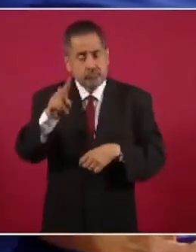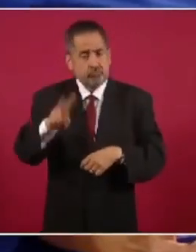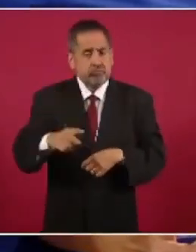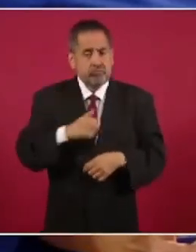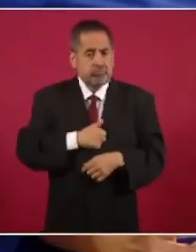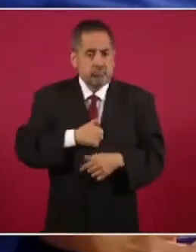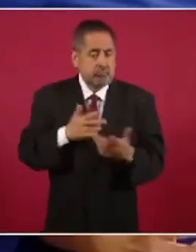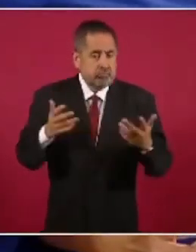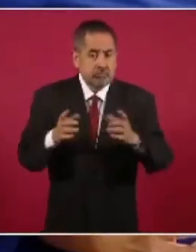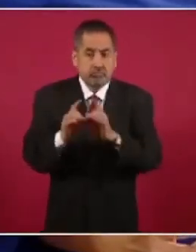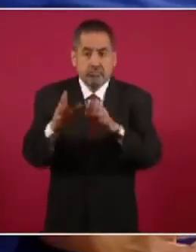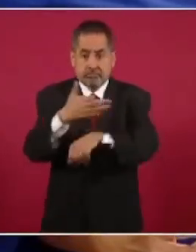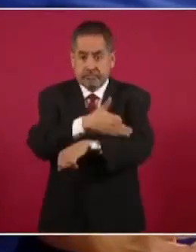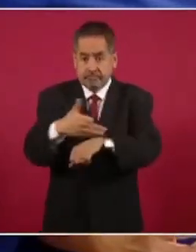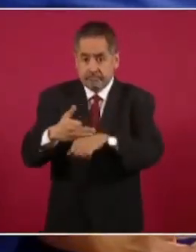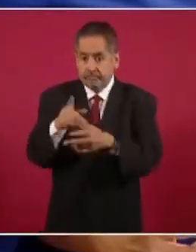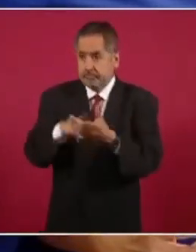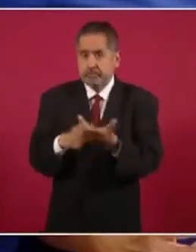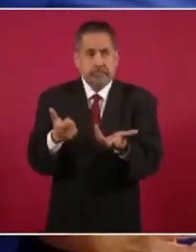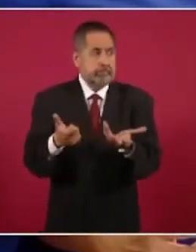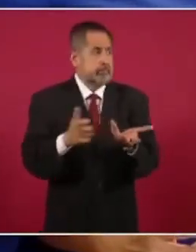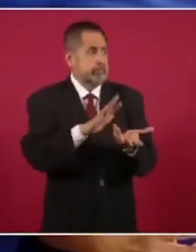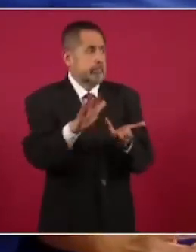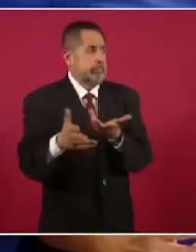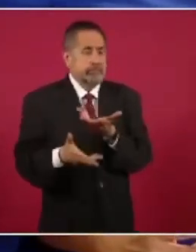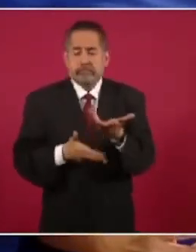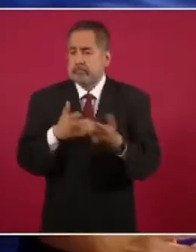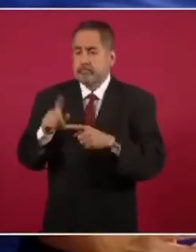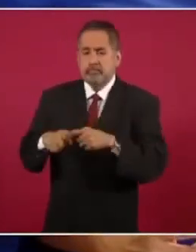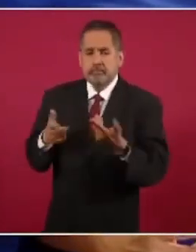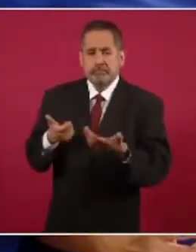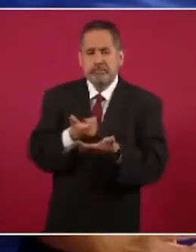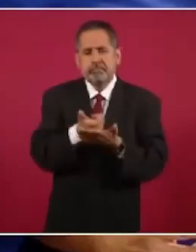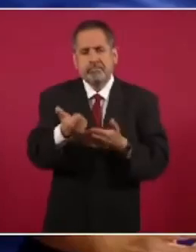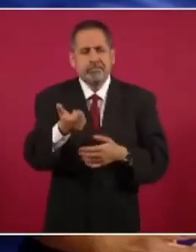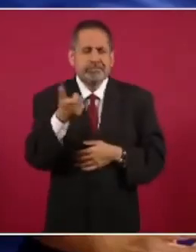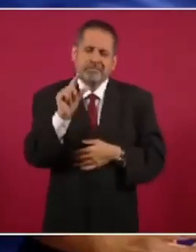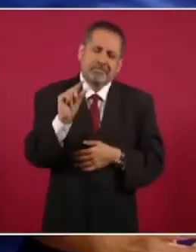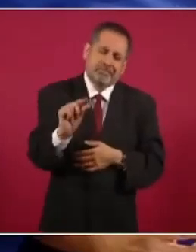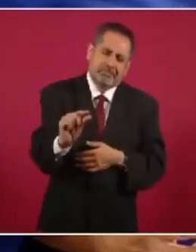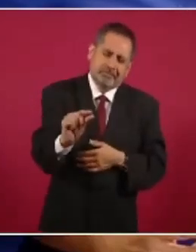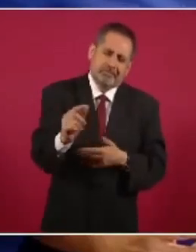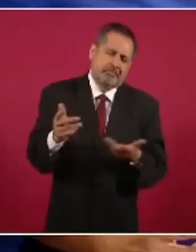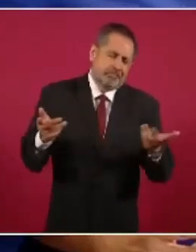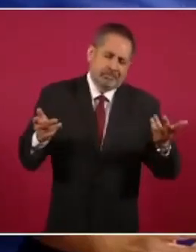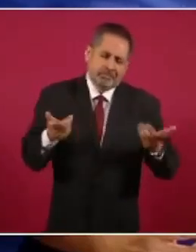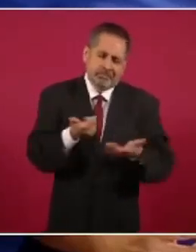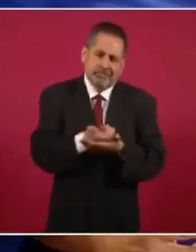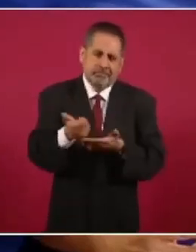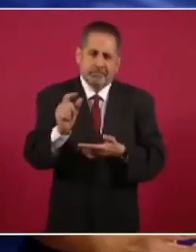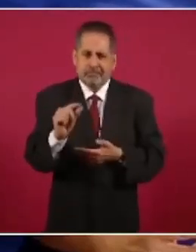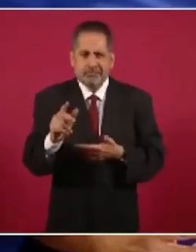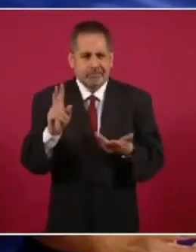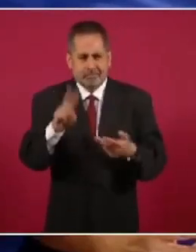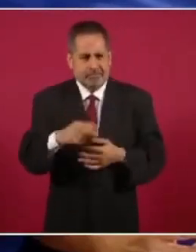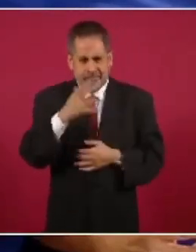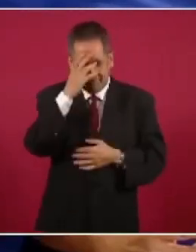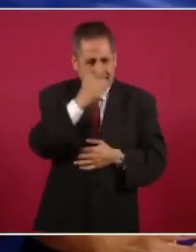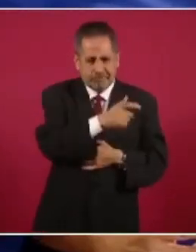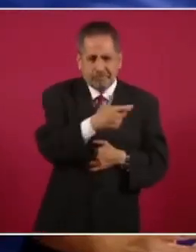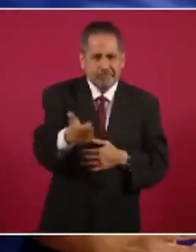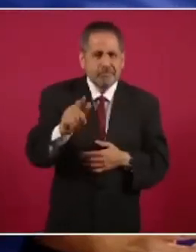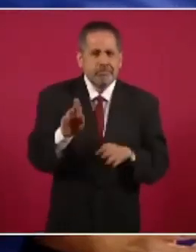una familia queda sin el sustento y que además era un sustento tan magro, tan escueto, que pues da hasta pena,